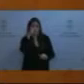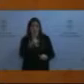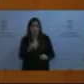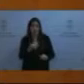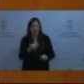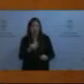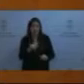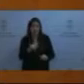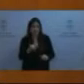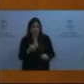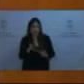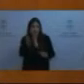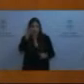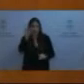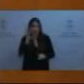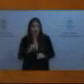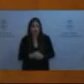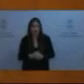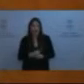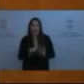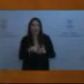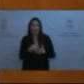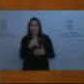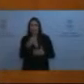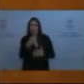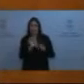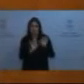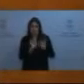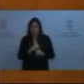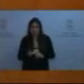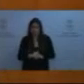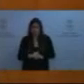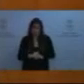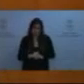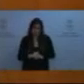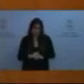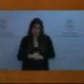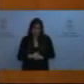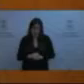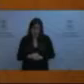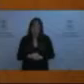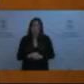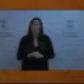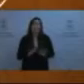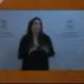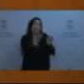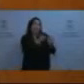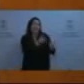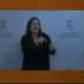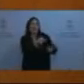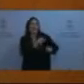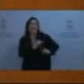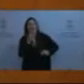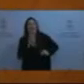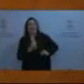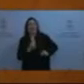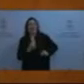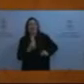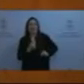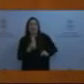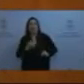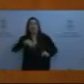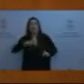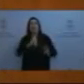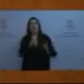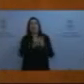Claro, sí lo aumenta, incluso hasta un 100%. Pero claro, me dirá seguramente después, es que tenemos que pagar o